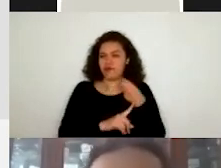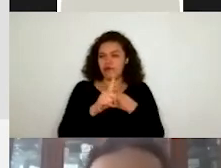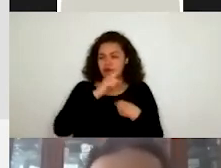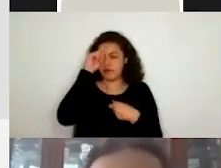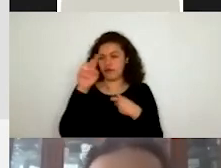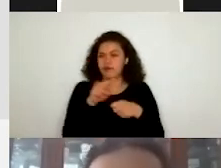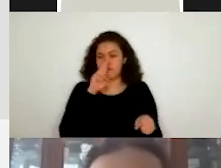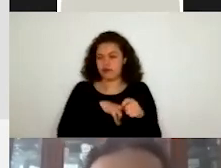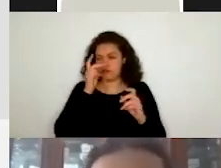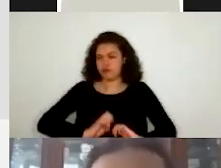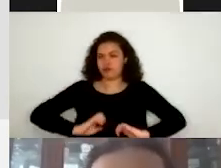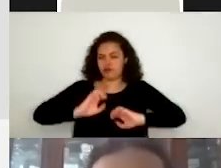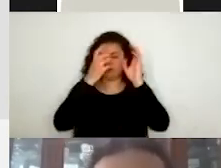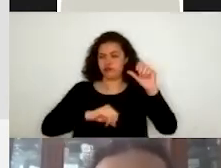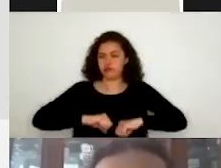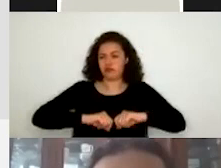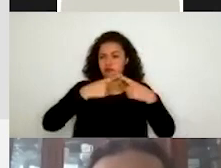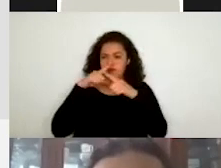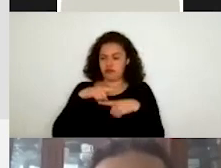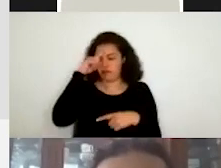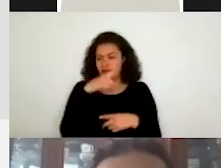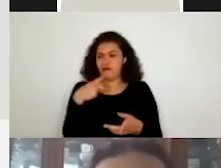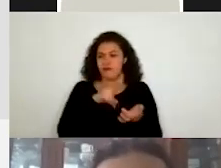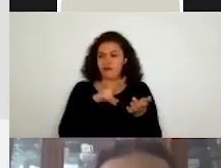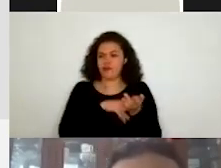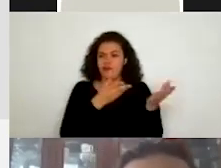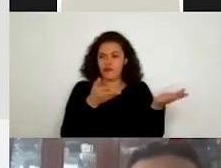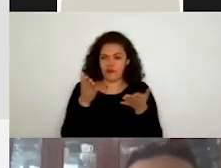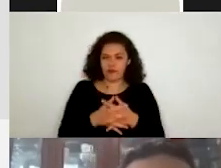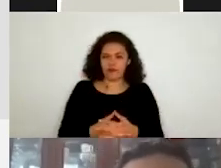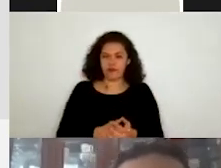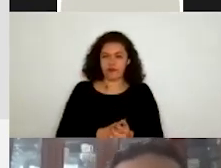normal del edificio. Su escala de valoración es la siguiente.